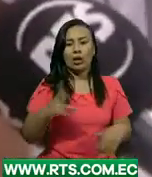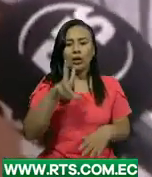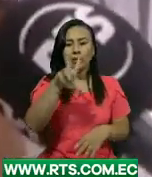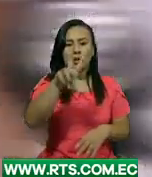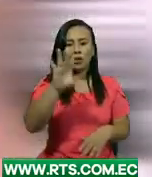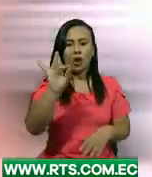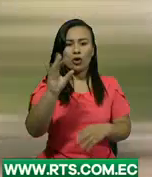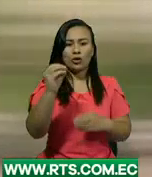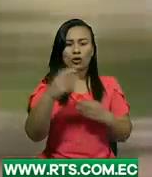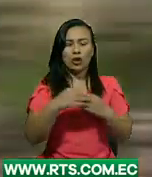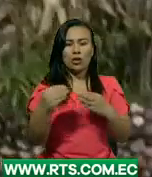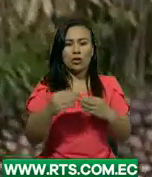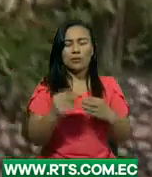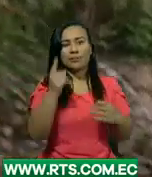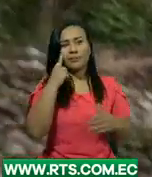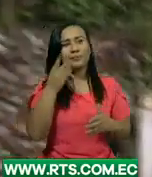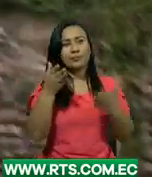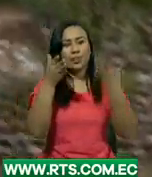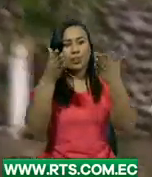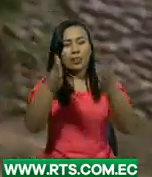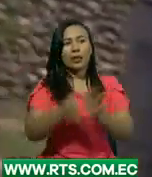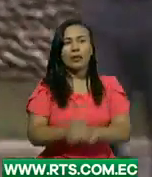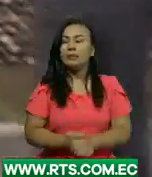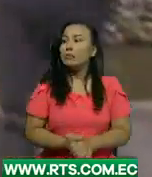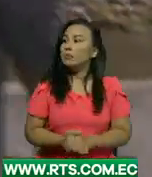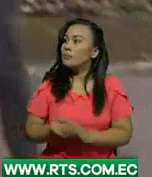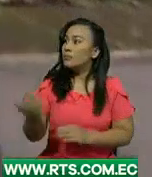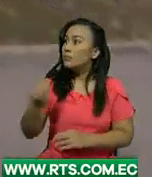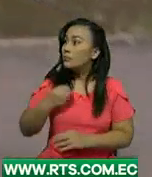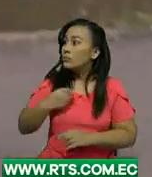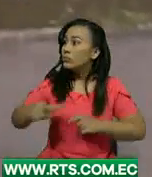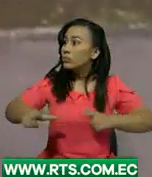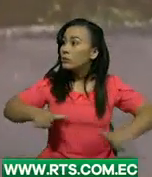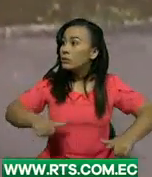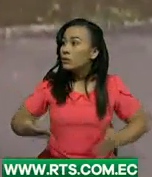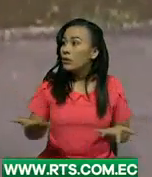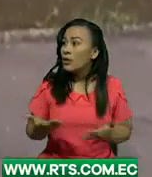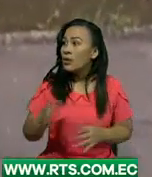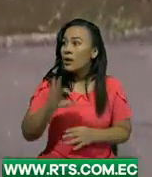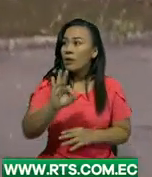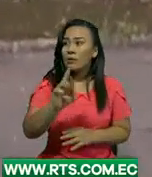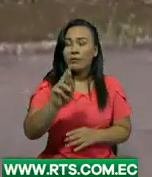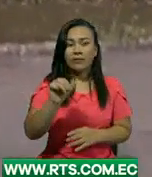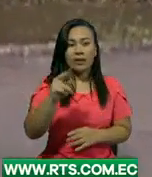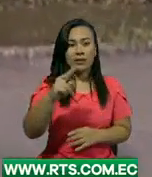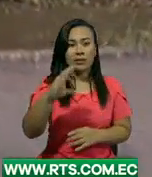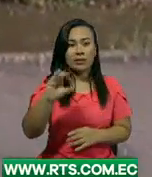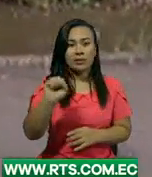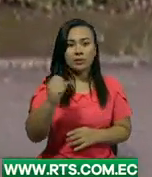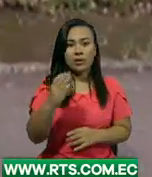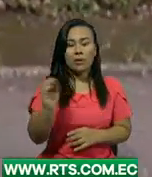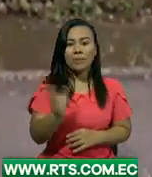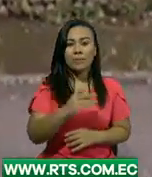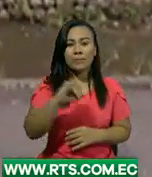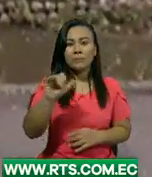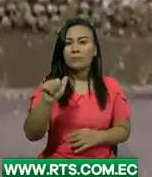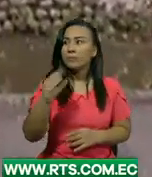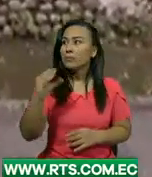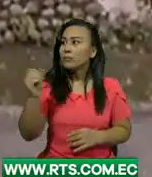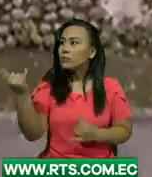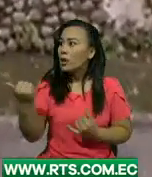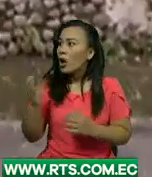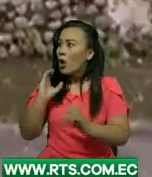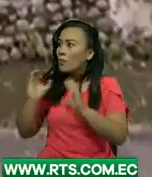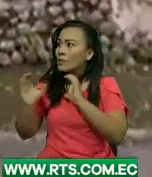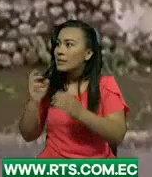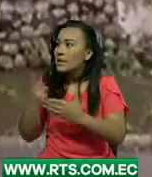380 para la exhumación. La señora de tercera edad vivía en esa casa ubicada en la cooperativa Francisco Jacome, en el norte de Guayaquil. Aquí conversamos con su hijo,